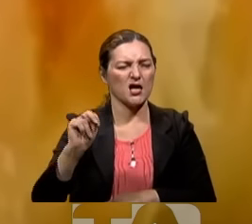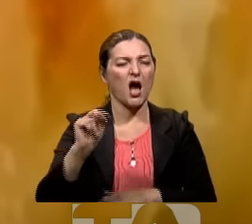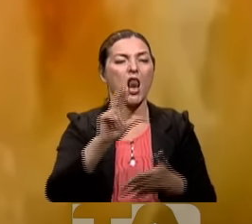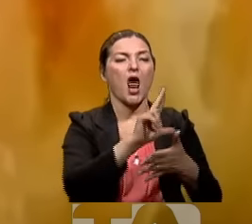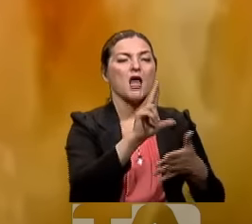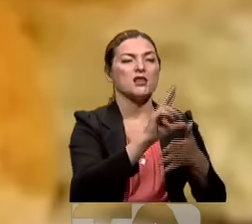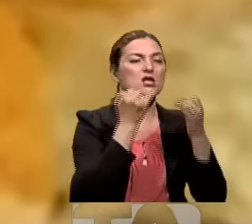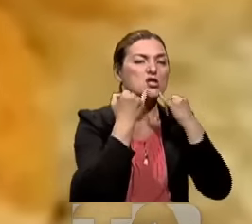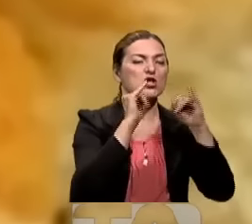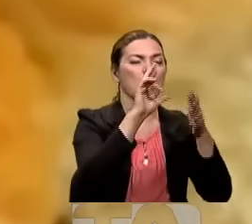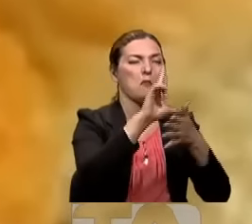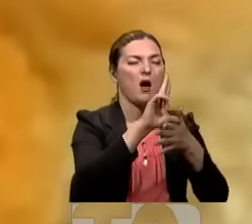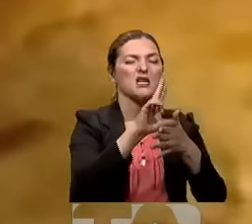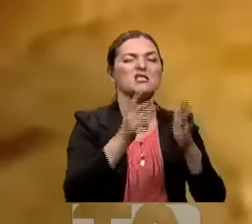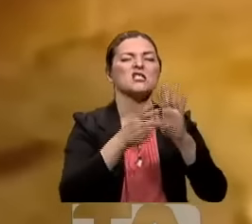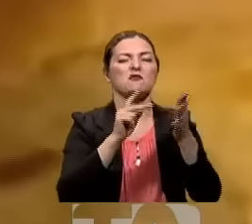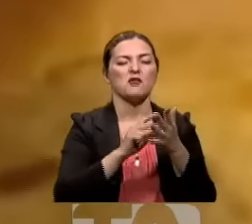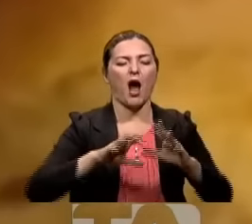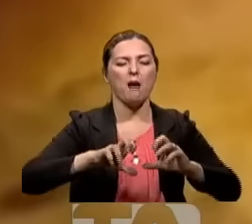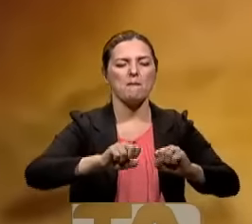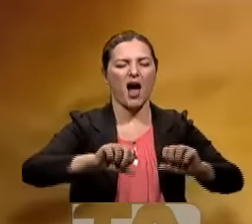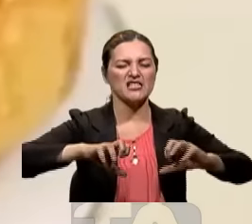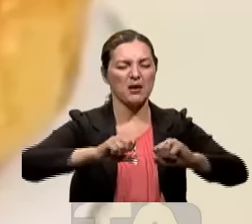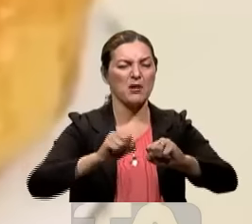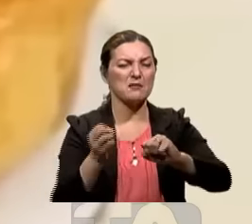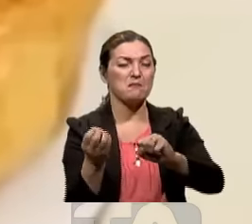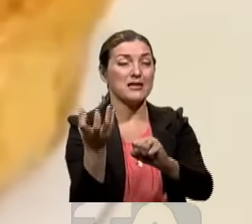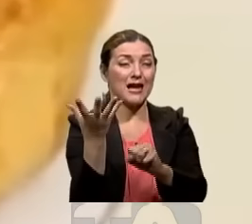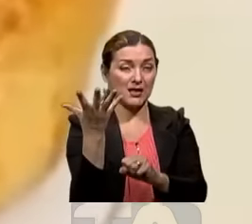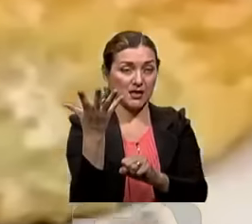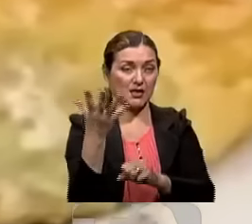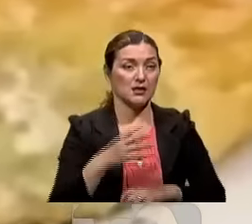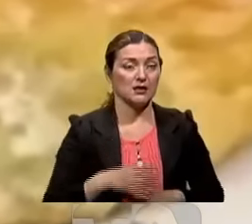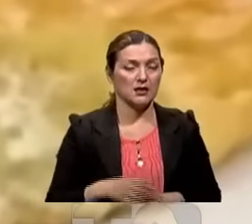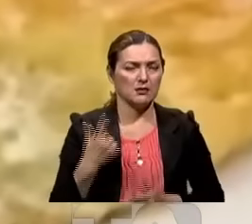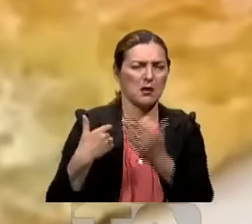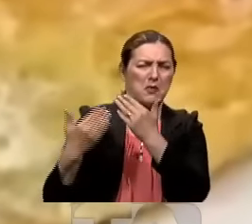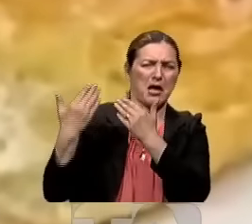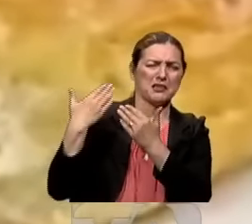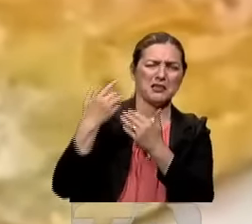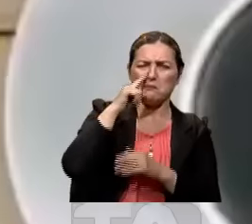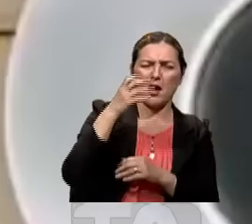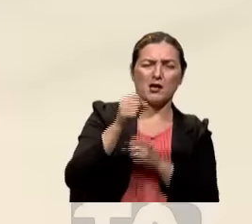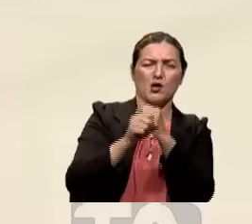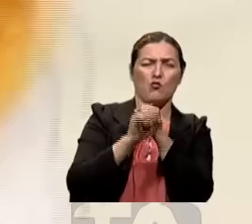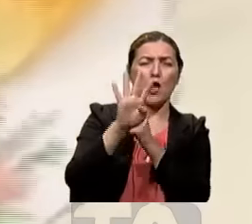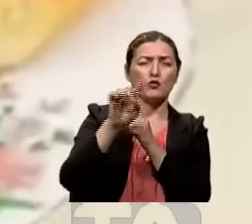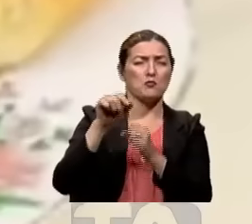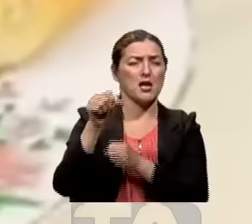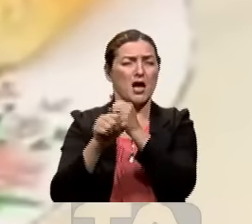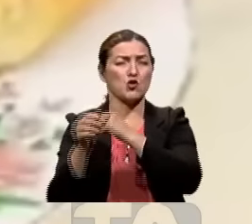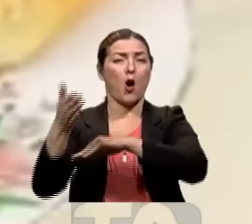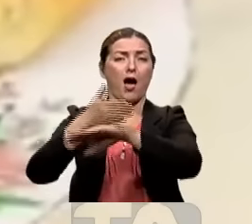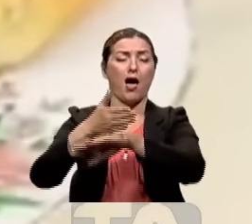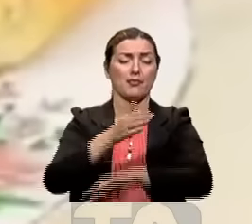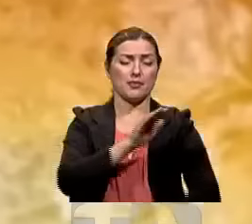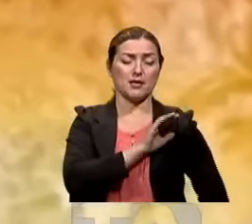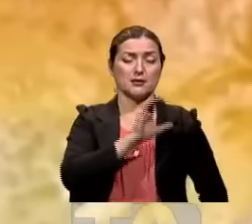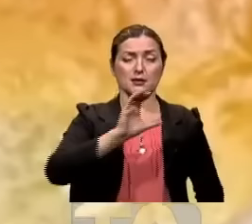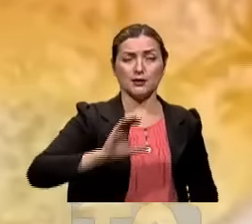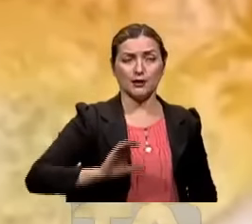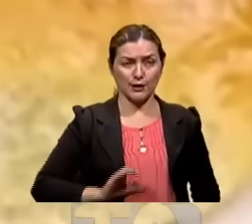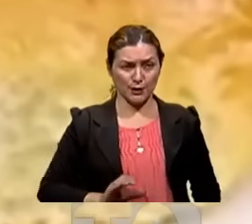significa masa blanca. Y el horno panadero más antiguo que se ha encontrado es de 4.000 años antes de Cristo y se encontró en Mesopotamia, allá